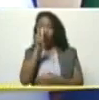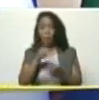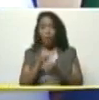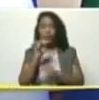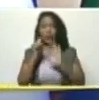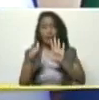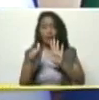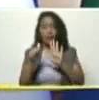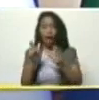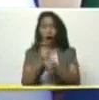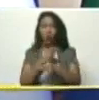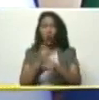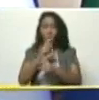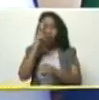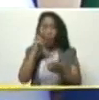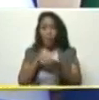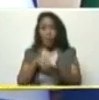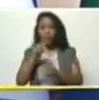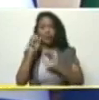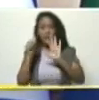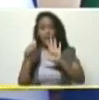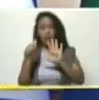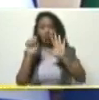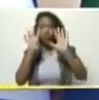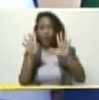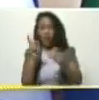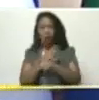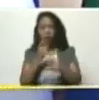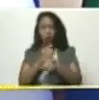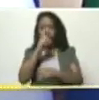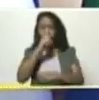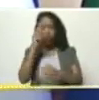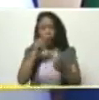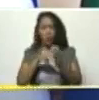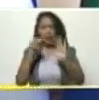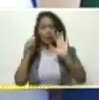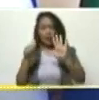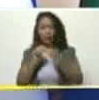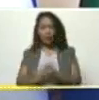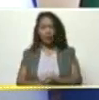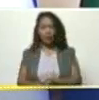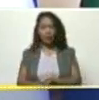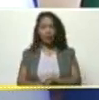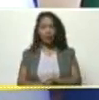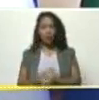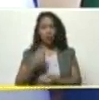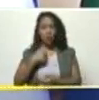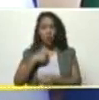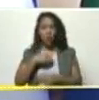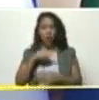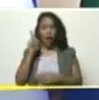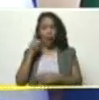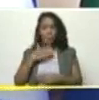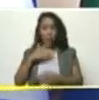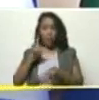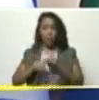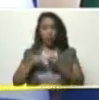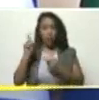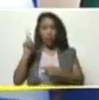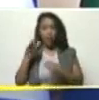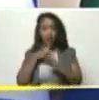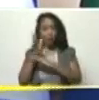2006, agosto 2006, 9 de agosto del año 2006, estaba Siria en el Líbano.